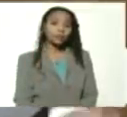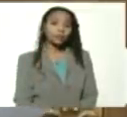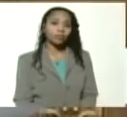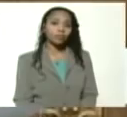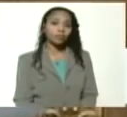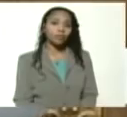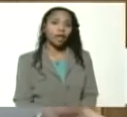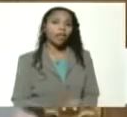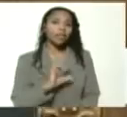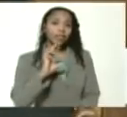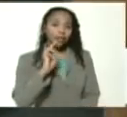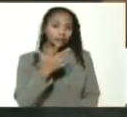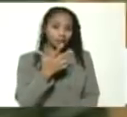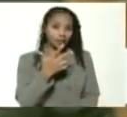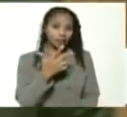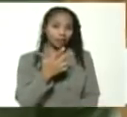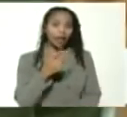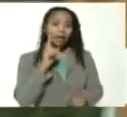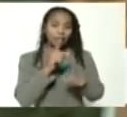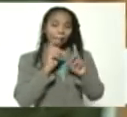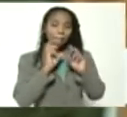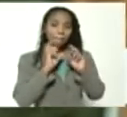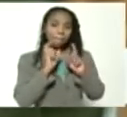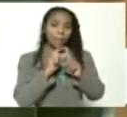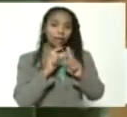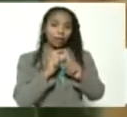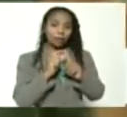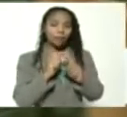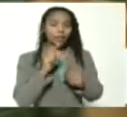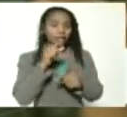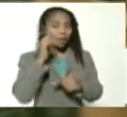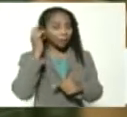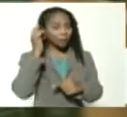tercerización. Bueno, así quedará como una anécdota